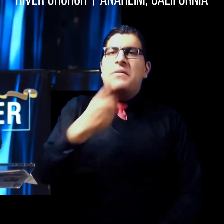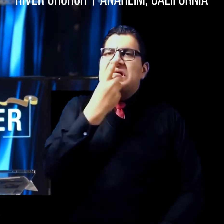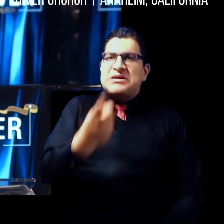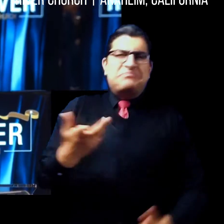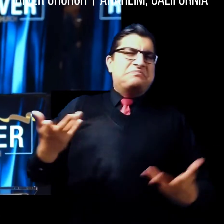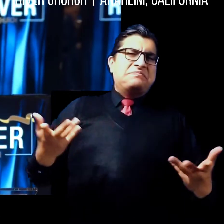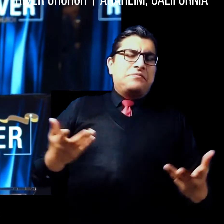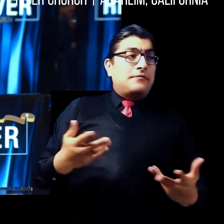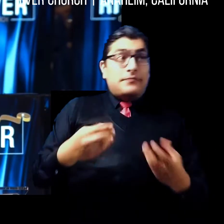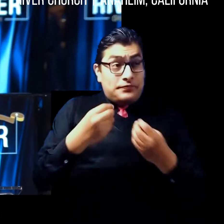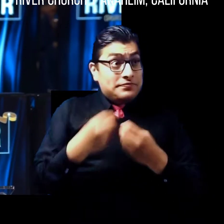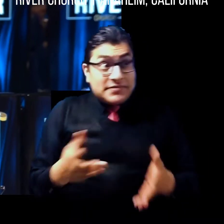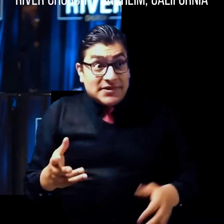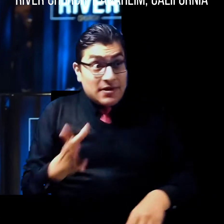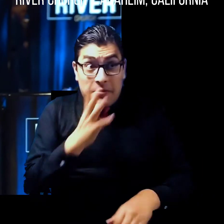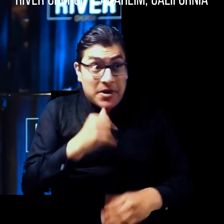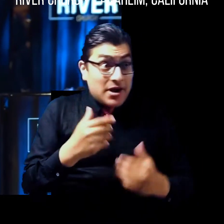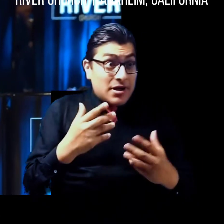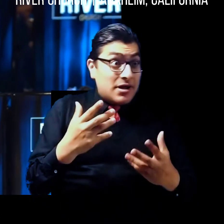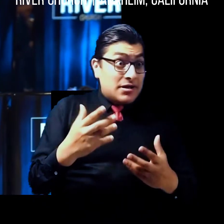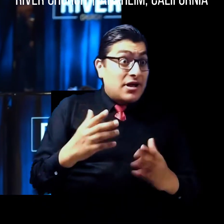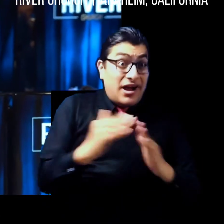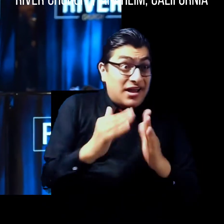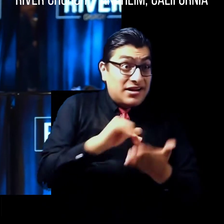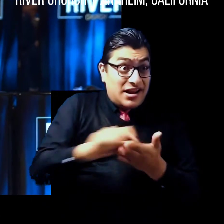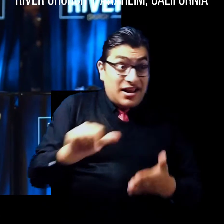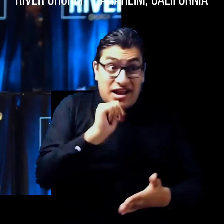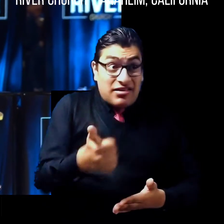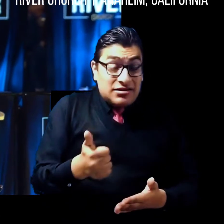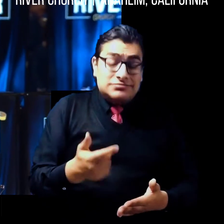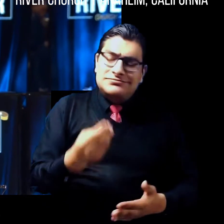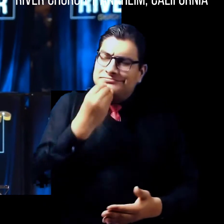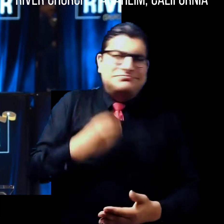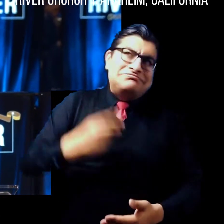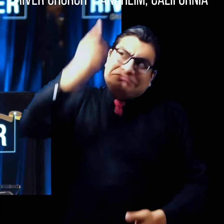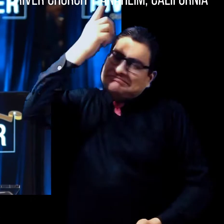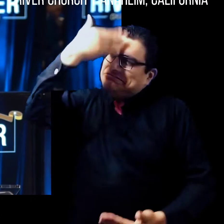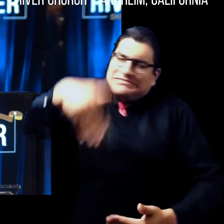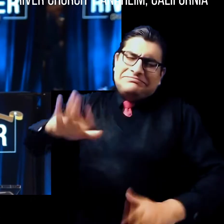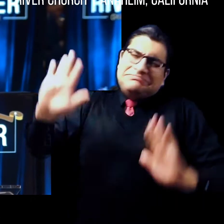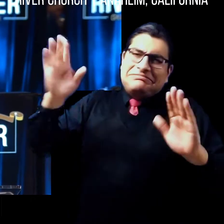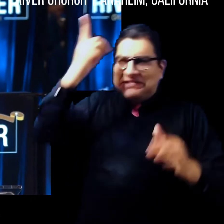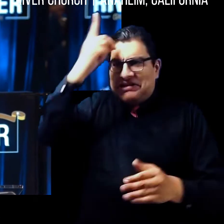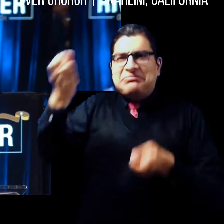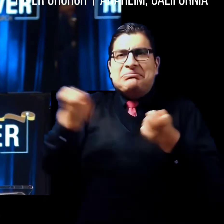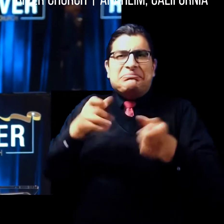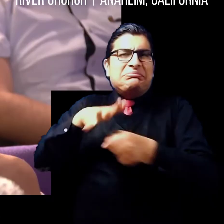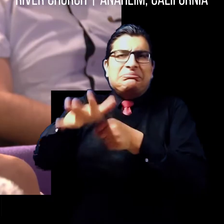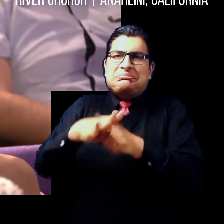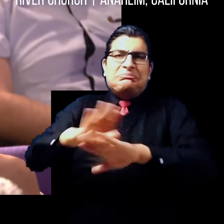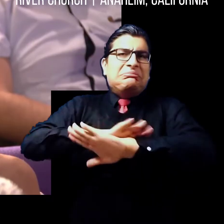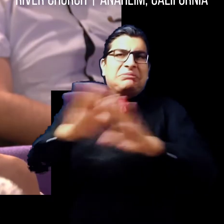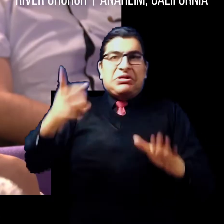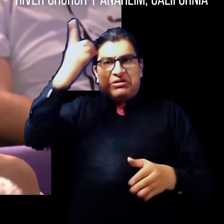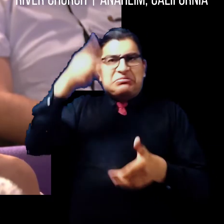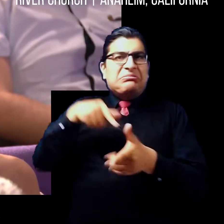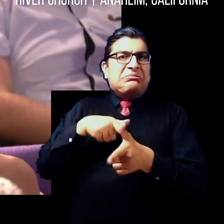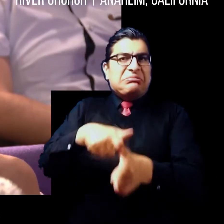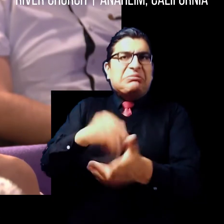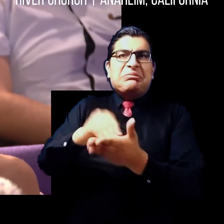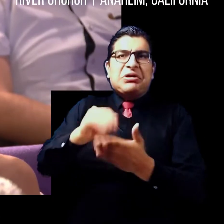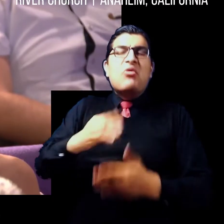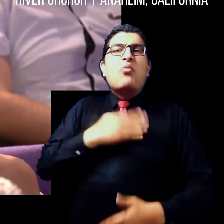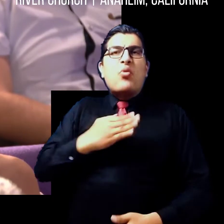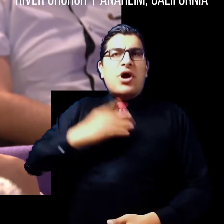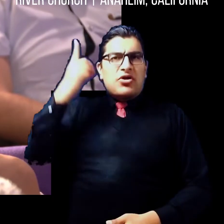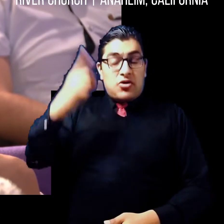digas, uy, qué pena, entonces no se puede hacer nada. Y bueno, Dios sabrá, Dios está al control, Dios sigue siendo bueno.